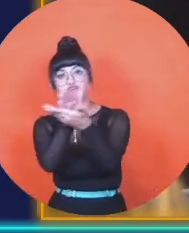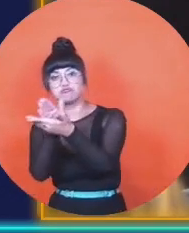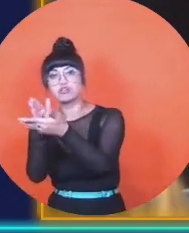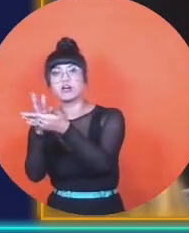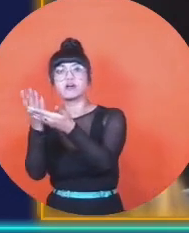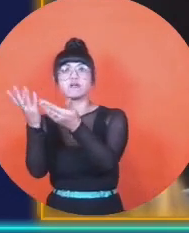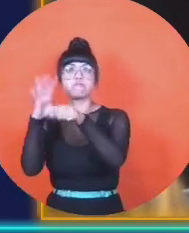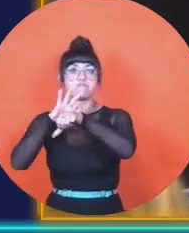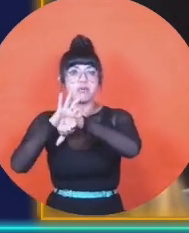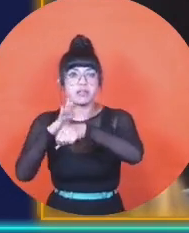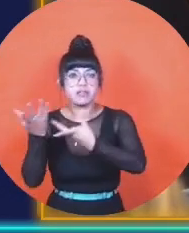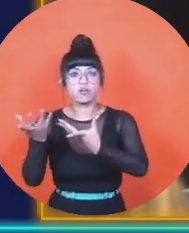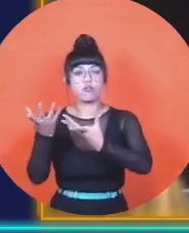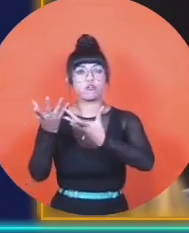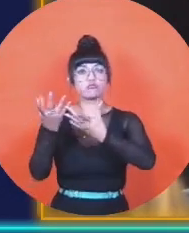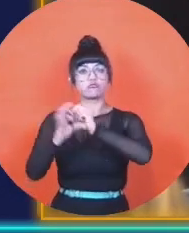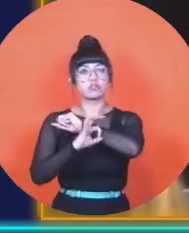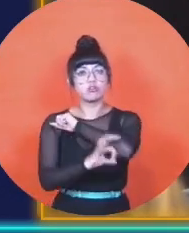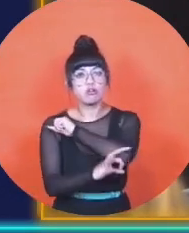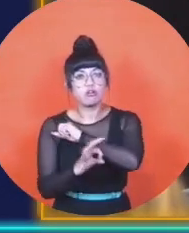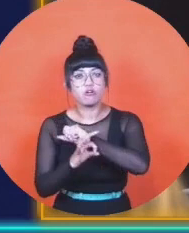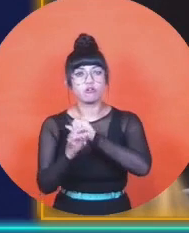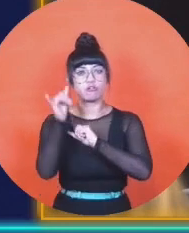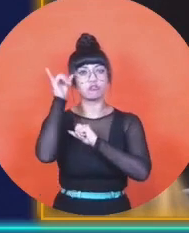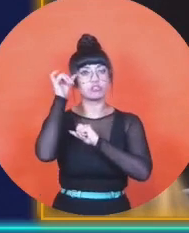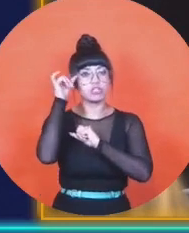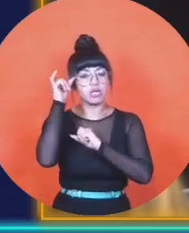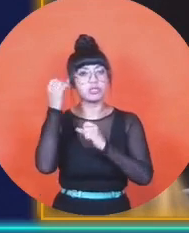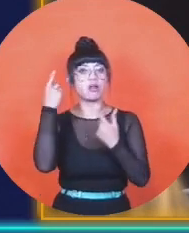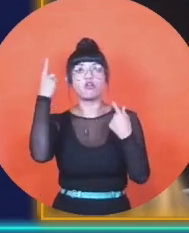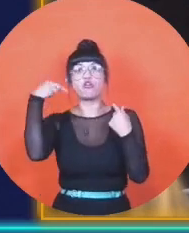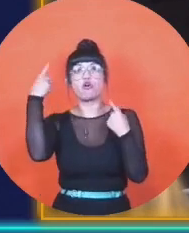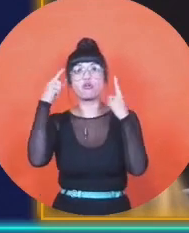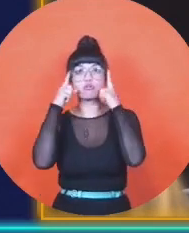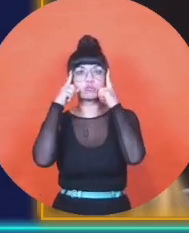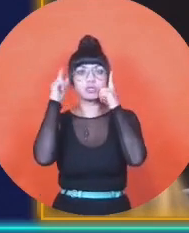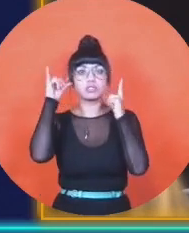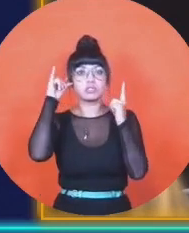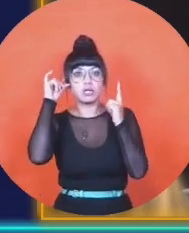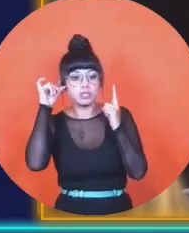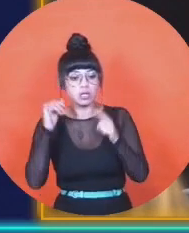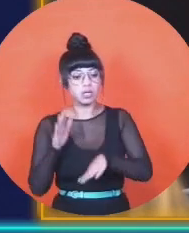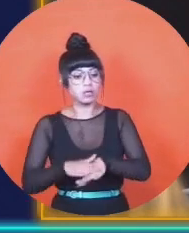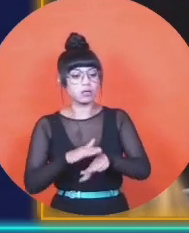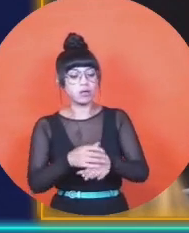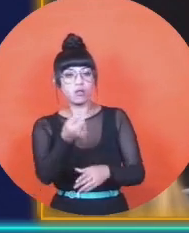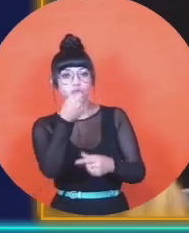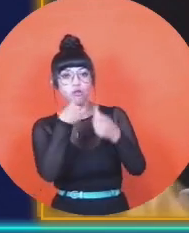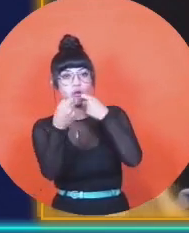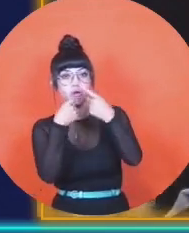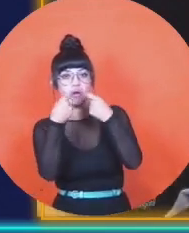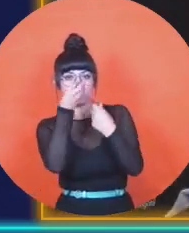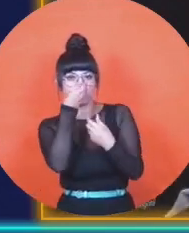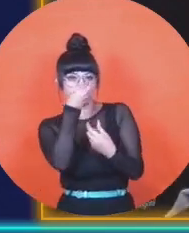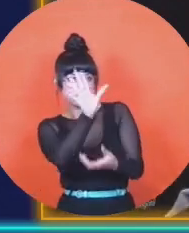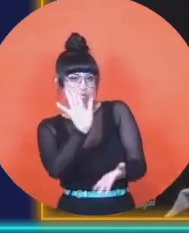a psiquiatras y ellos están más locos que todos, carajo, porque lo único que hace un psiquiatra es diagnosticar droga, eso no funciona para nada.